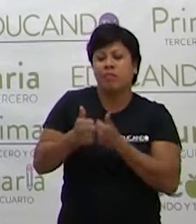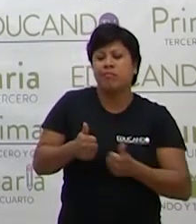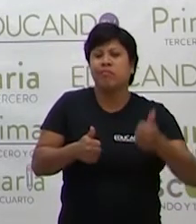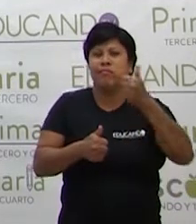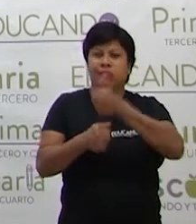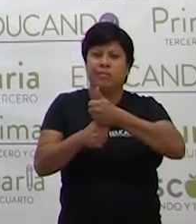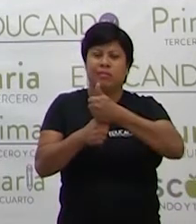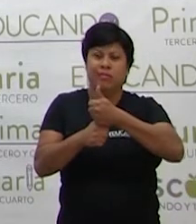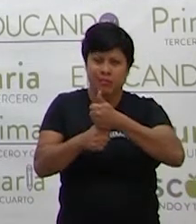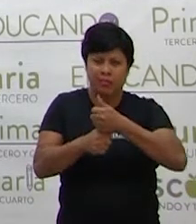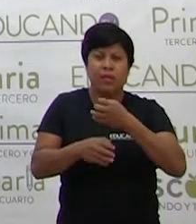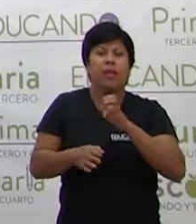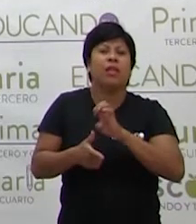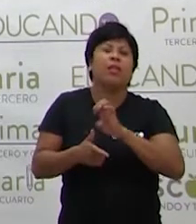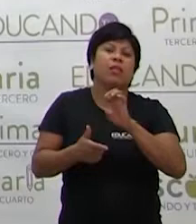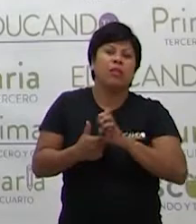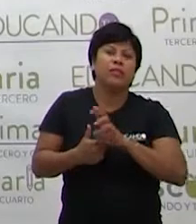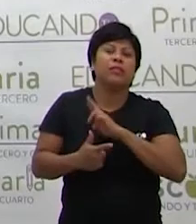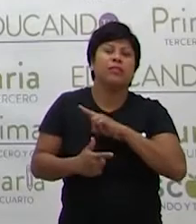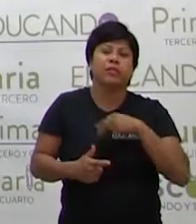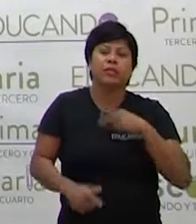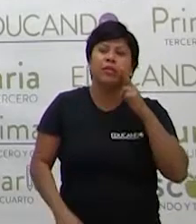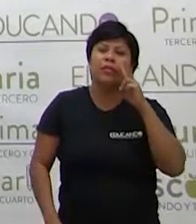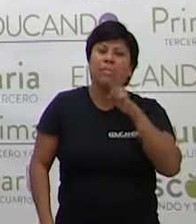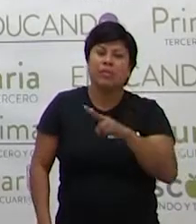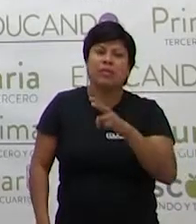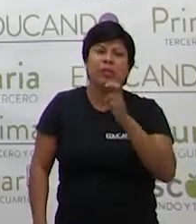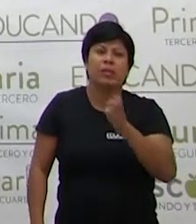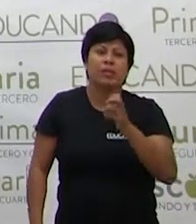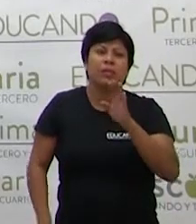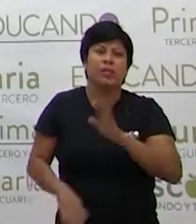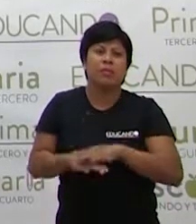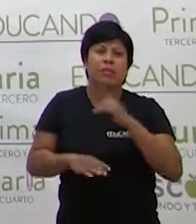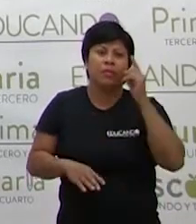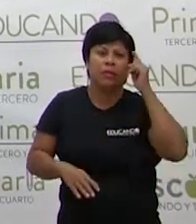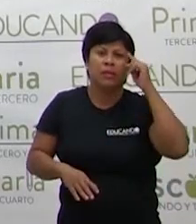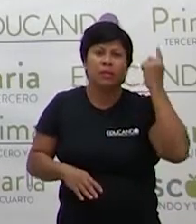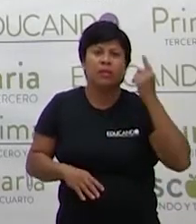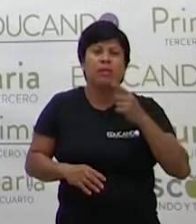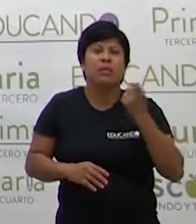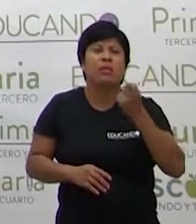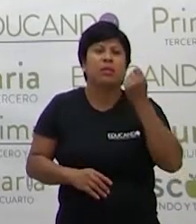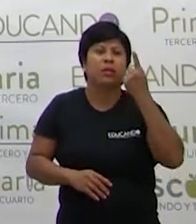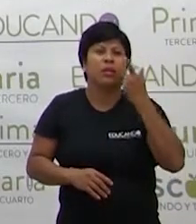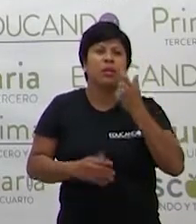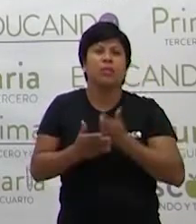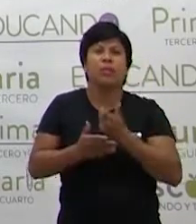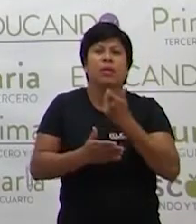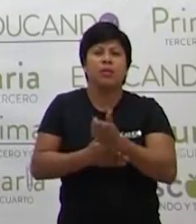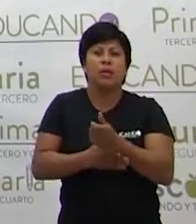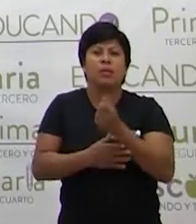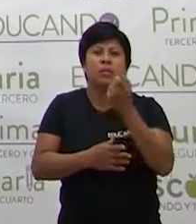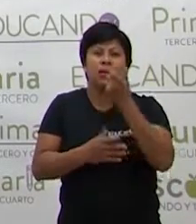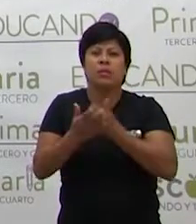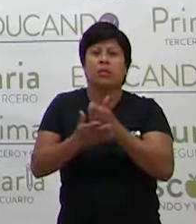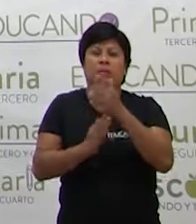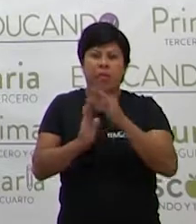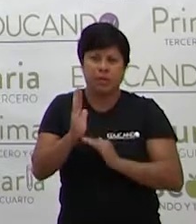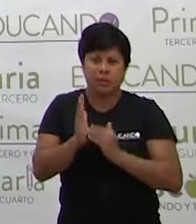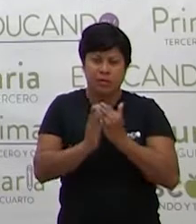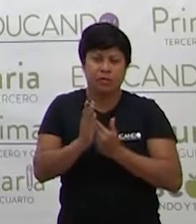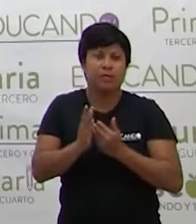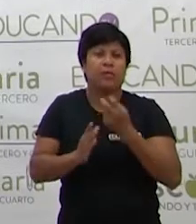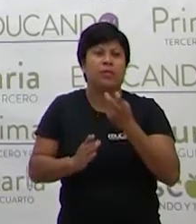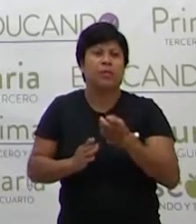alto, ¿verdad? Entonces, ya determiné así facilísimo a quién le pago más y a quién le pago menos.